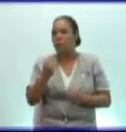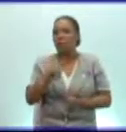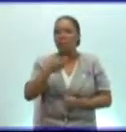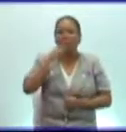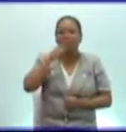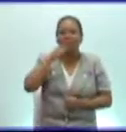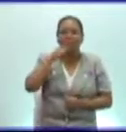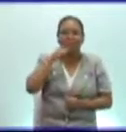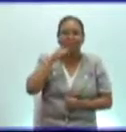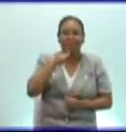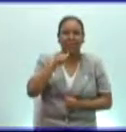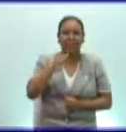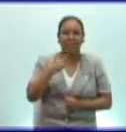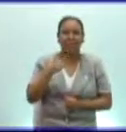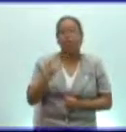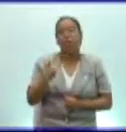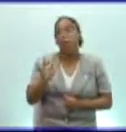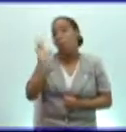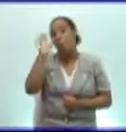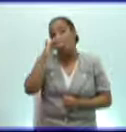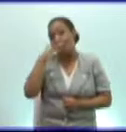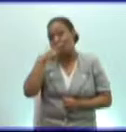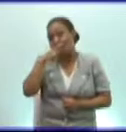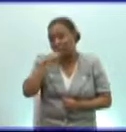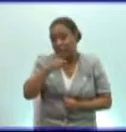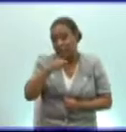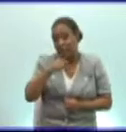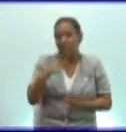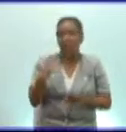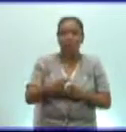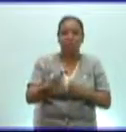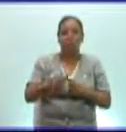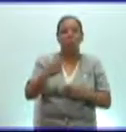medio, la cual denominó pH.